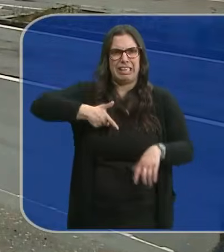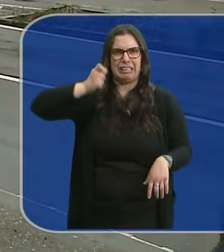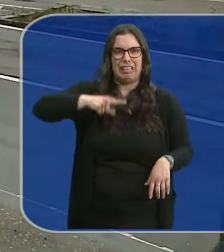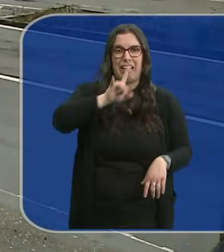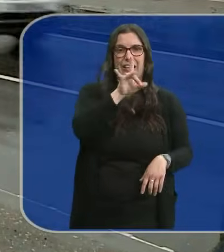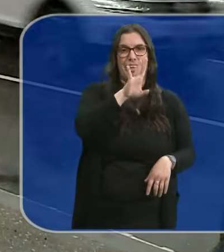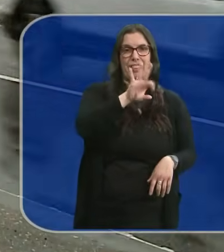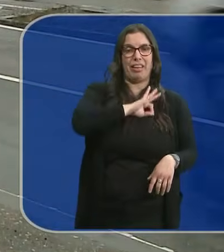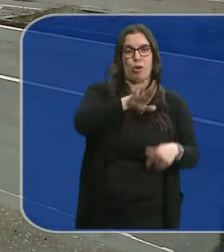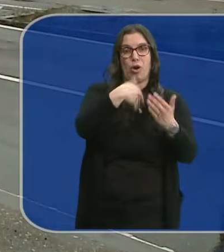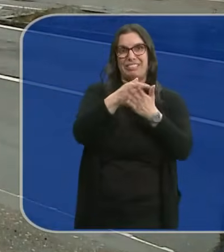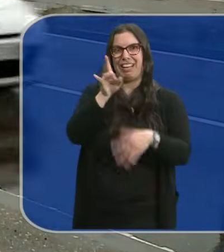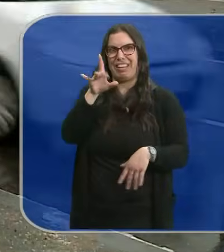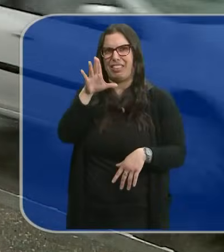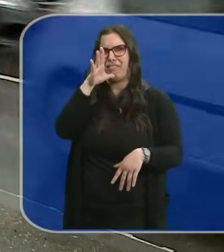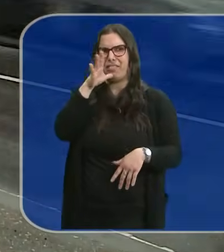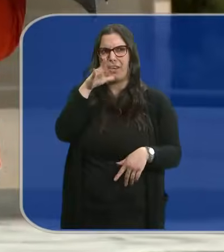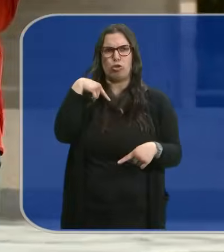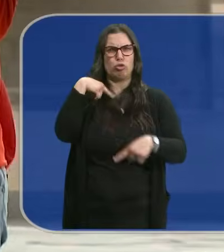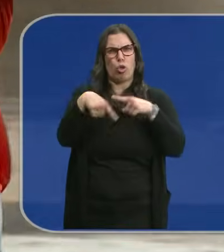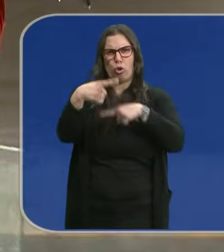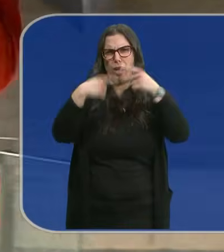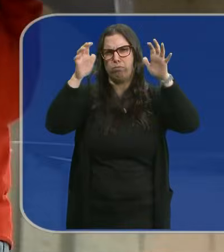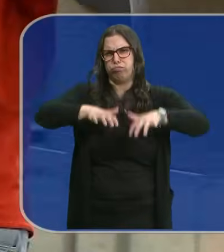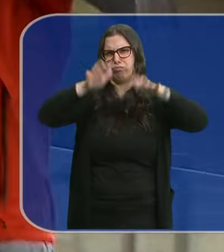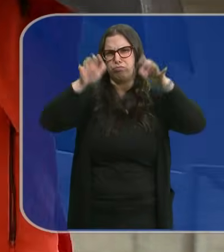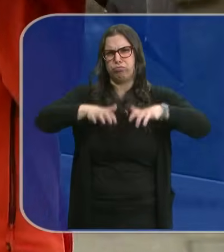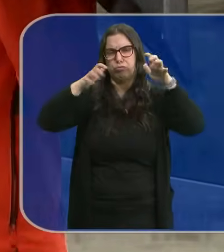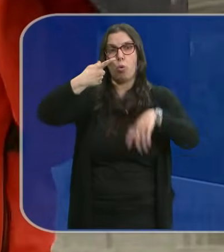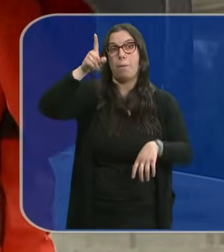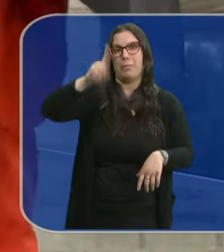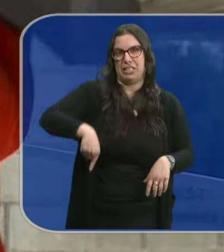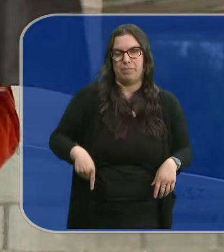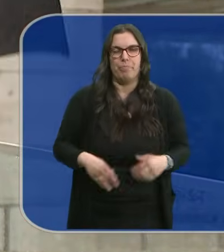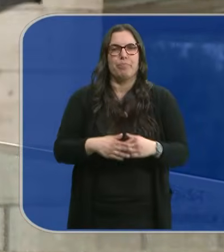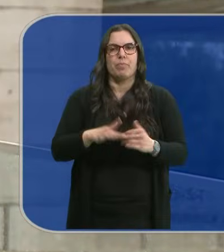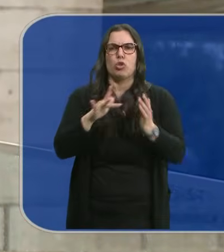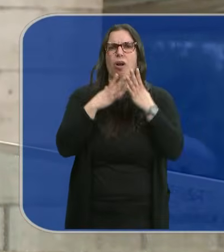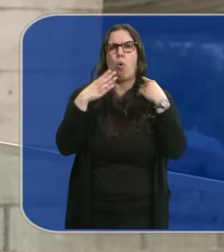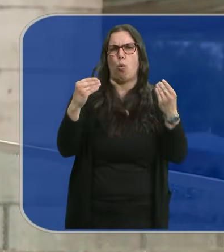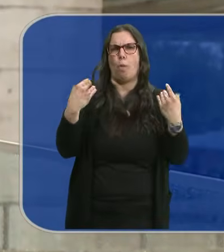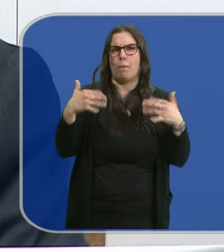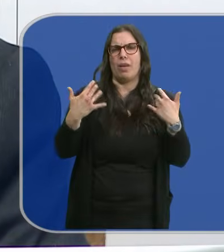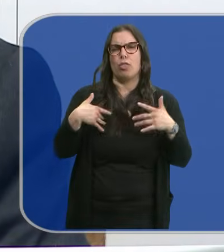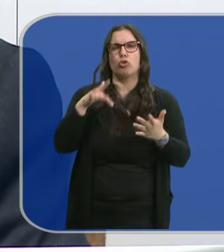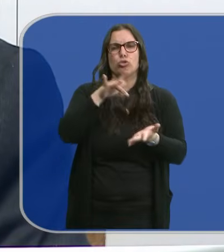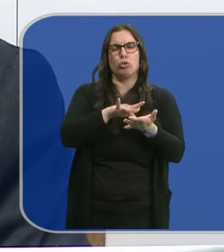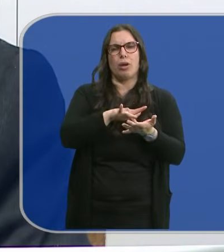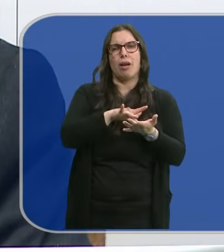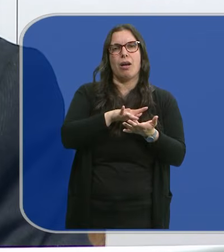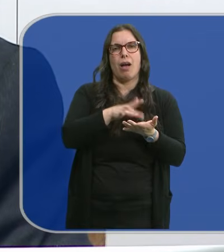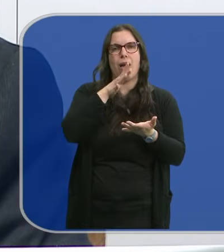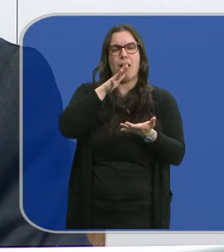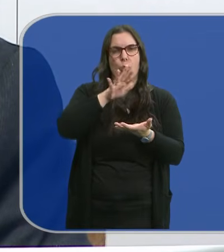el 15 de enero y el 15 de febrero llovió prácticamente todos los días. Un invierno muy húmedo. Se ha recogido un